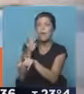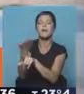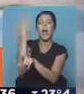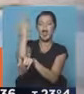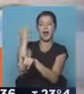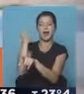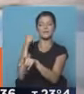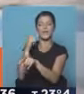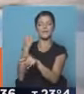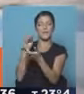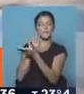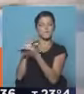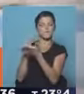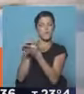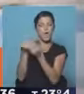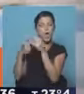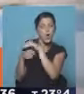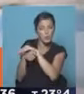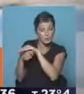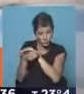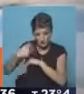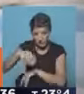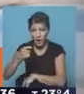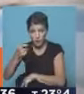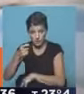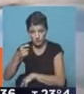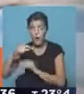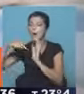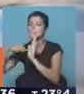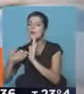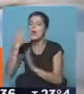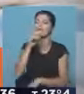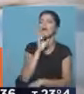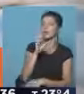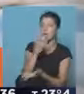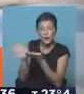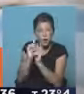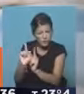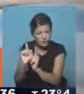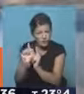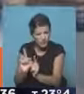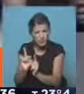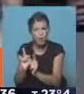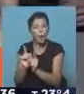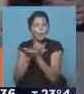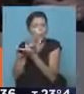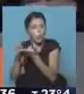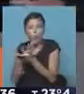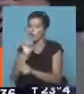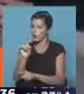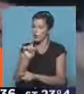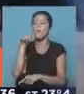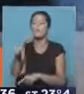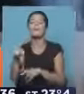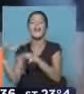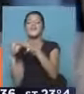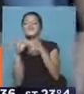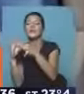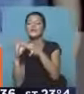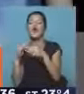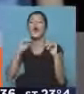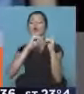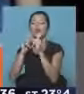caso de corrupción que llegó a juicio en estos días pero su remoción no se debería a esto sino a la mala relación que tiene con el